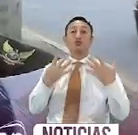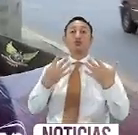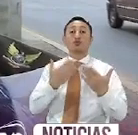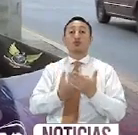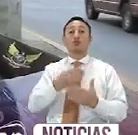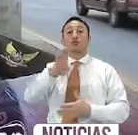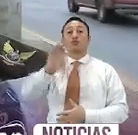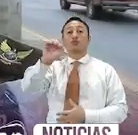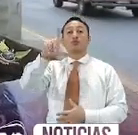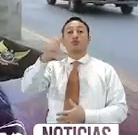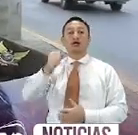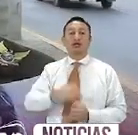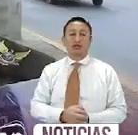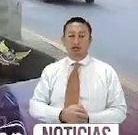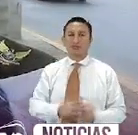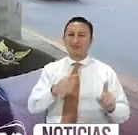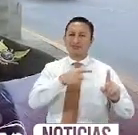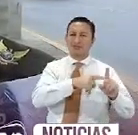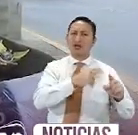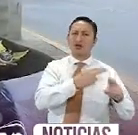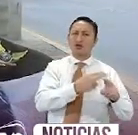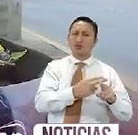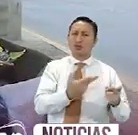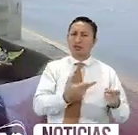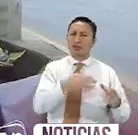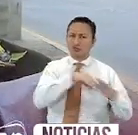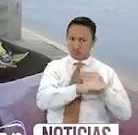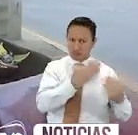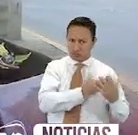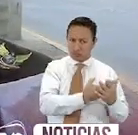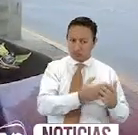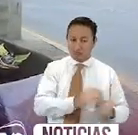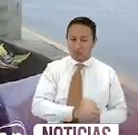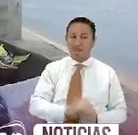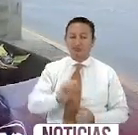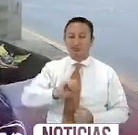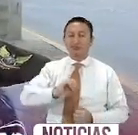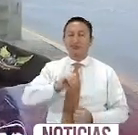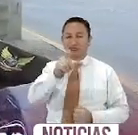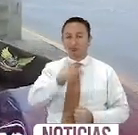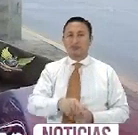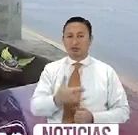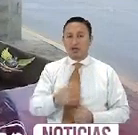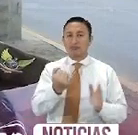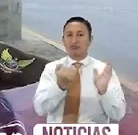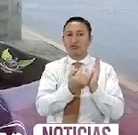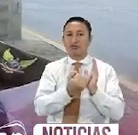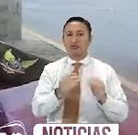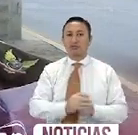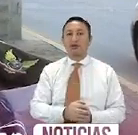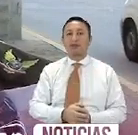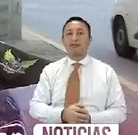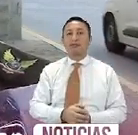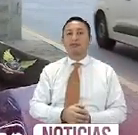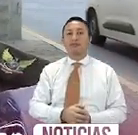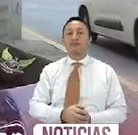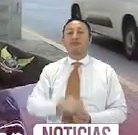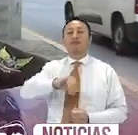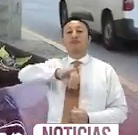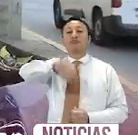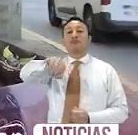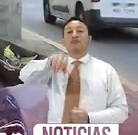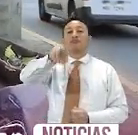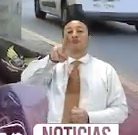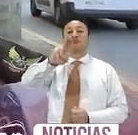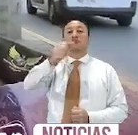balísticos. ¿La víctima está identificada? ¿Tiene antecedentes? Sí, está identificada la víctima. Se trata del ciudadano Justin Macías Mendoza,